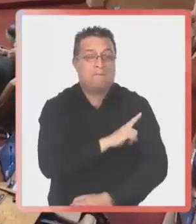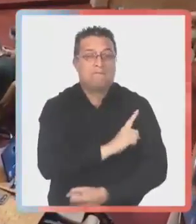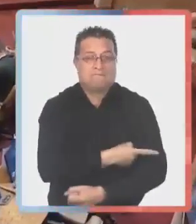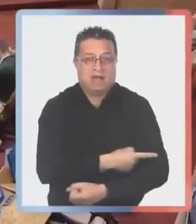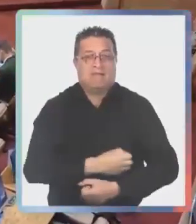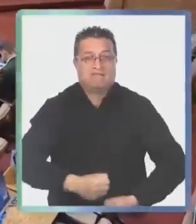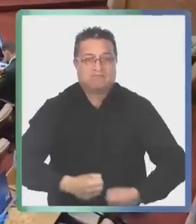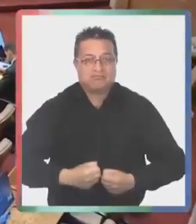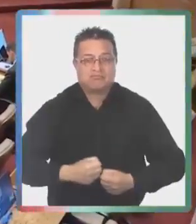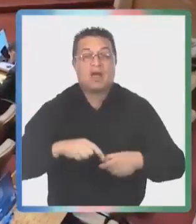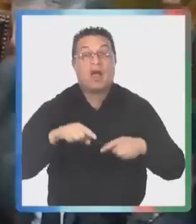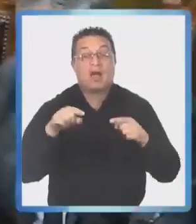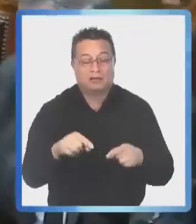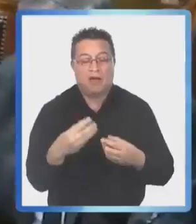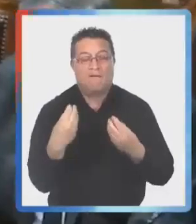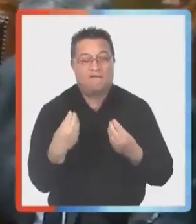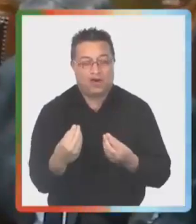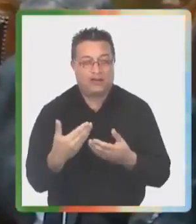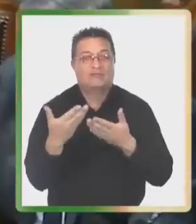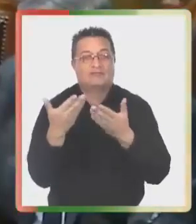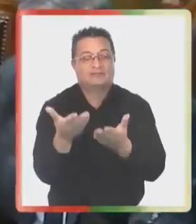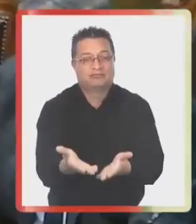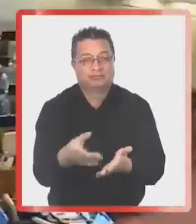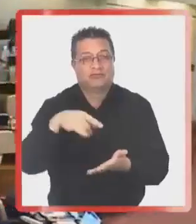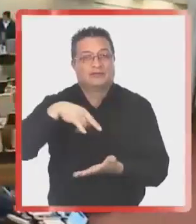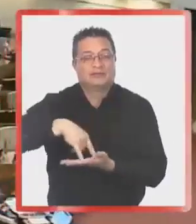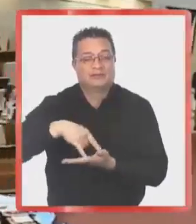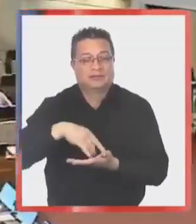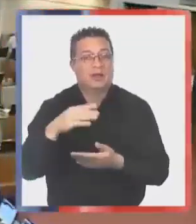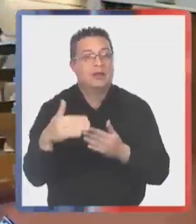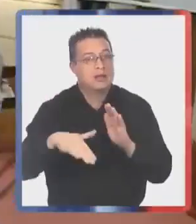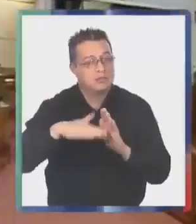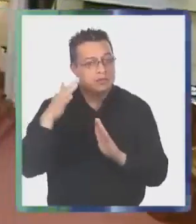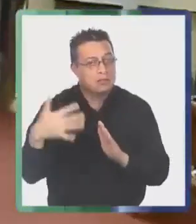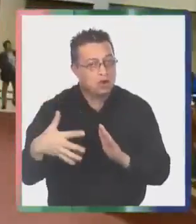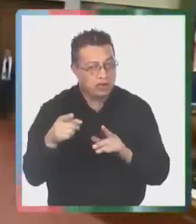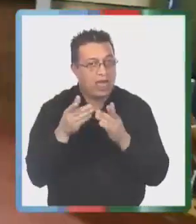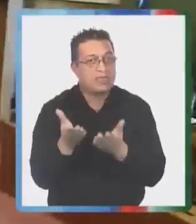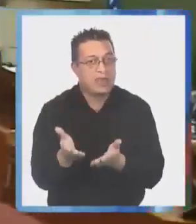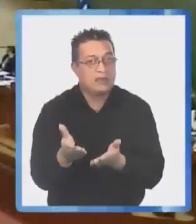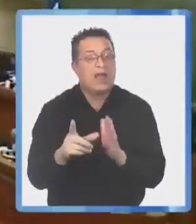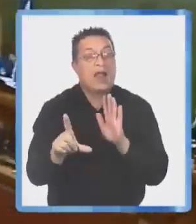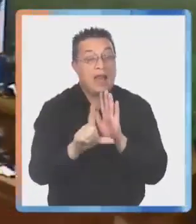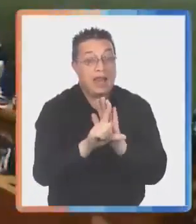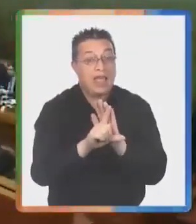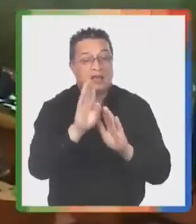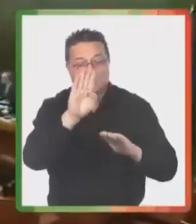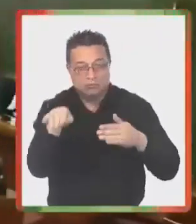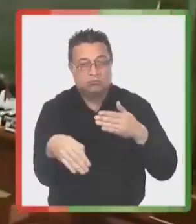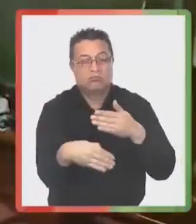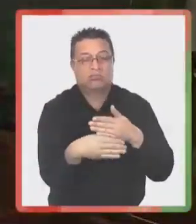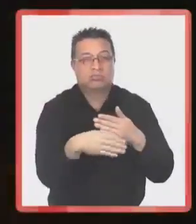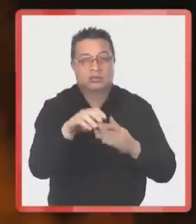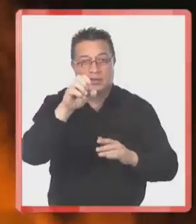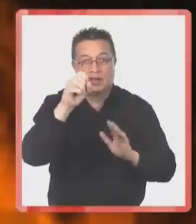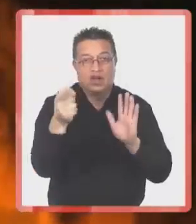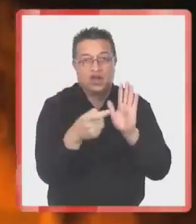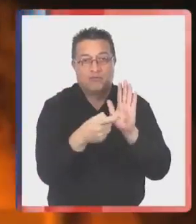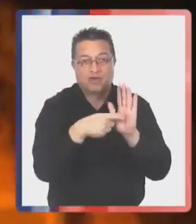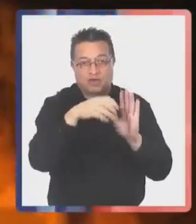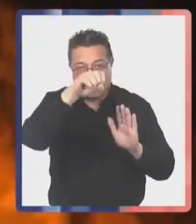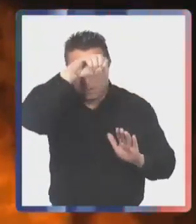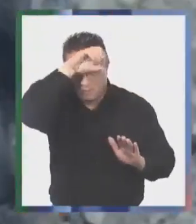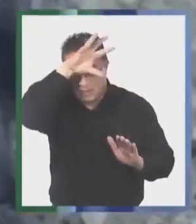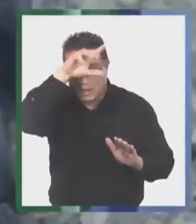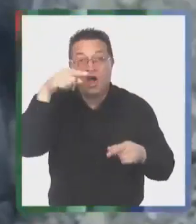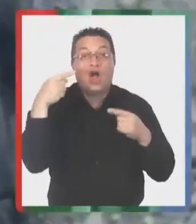Más Fuertes, tenga buena acogida en el Parlamento y la prioridad que se merece. Es una ley que se complementará con el royalty